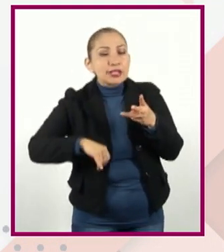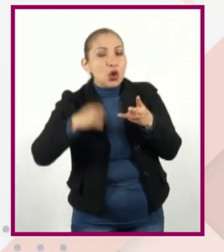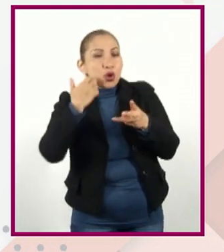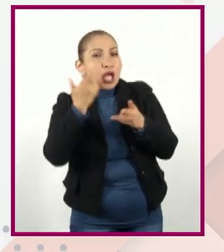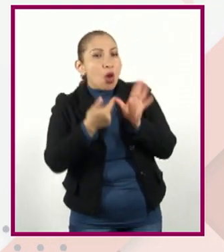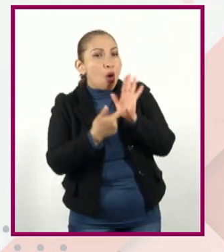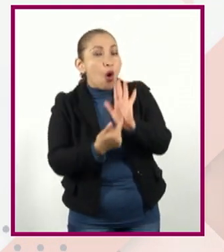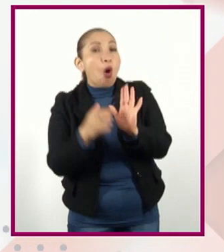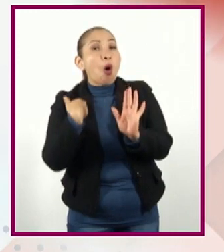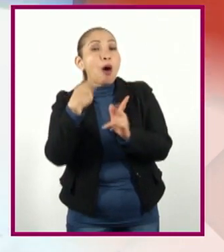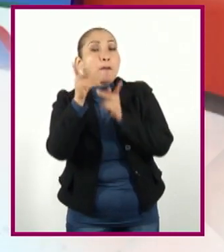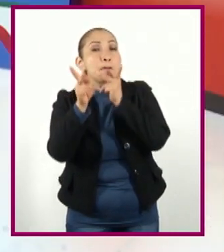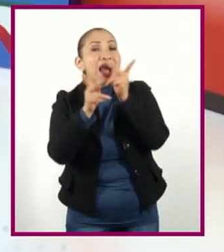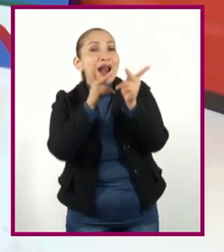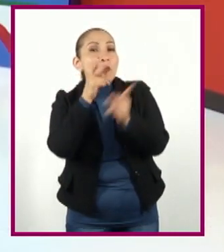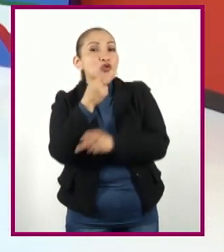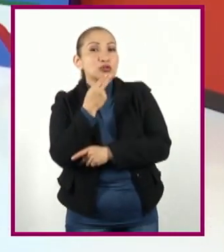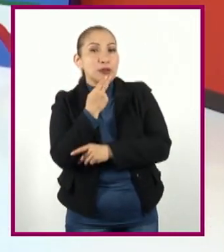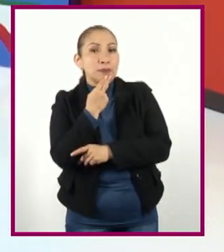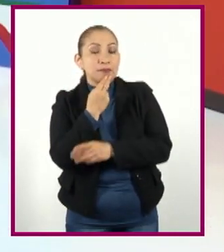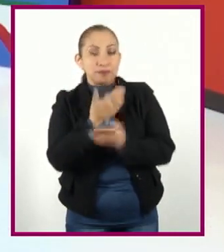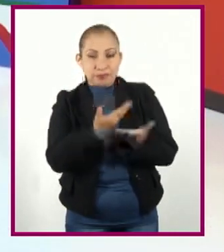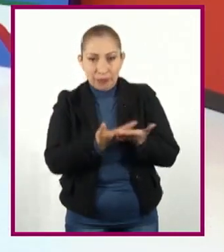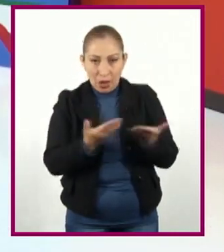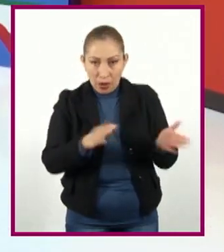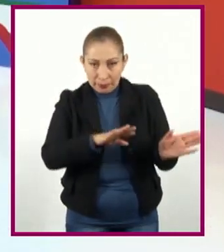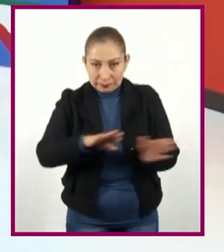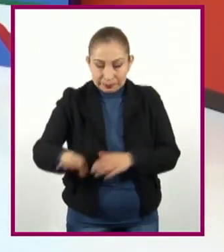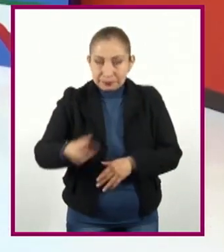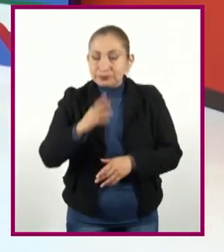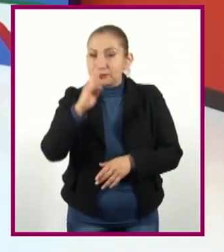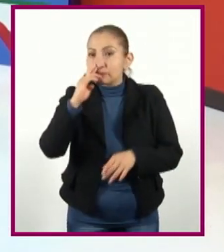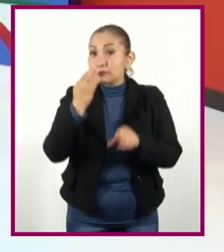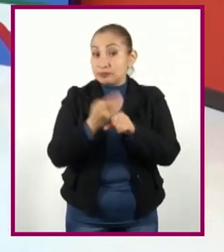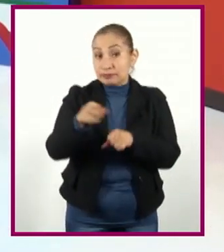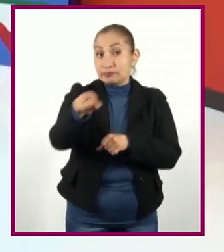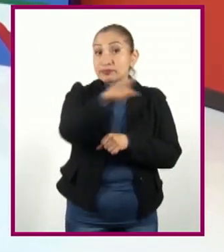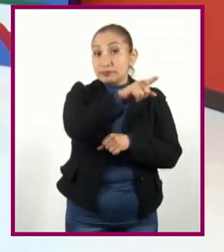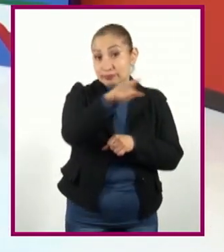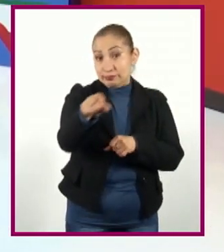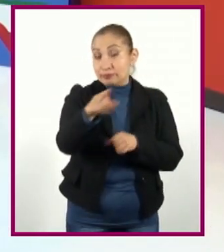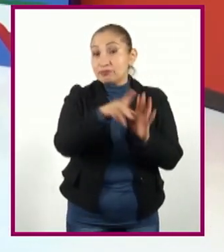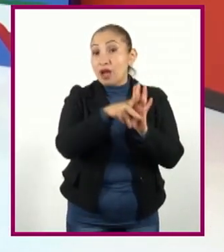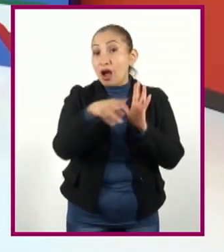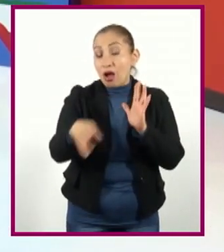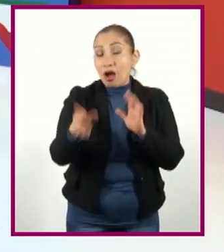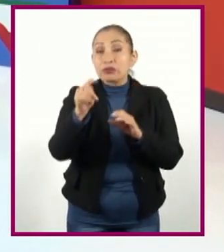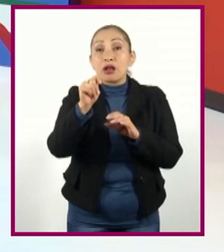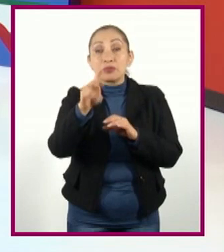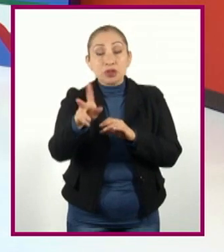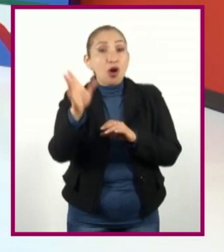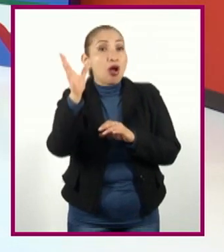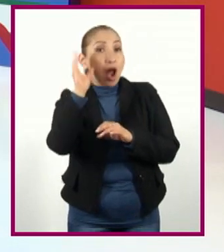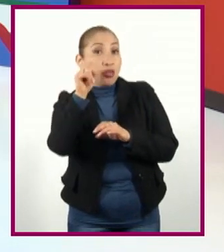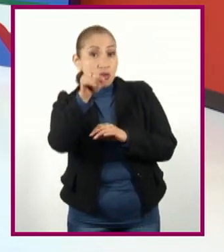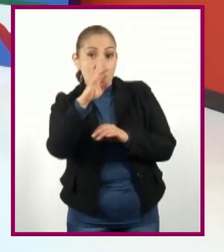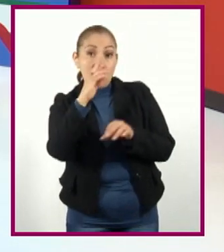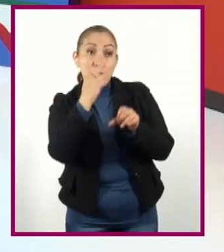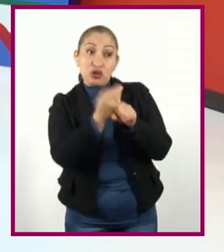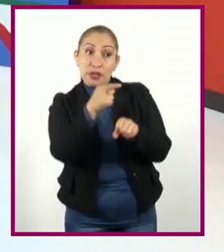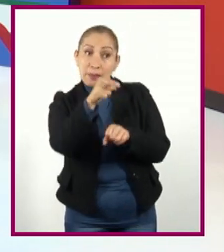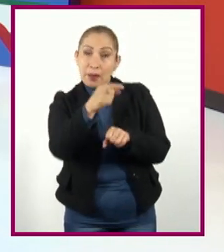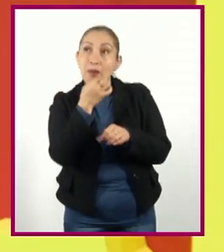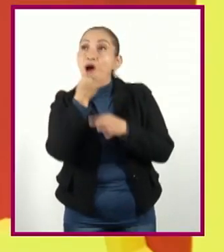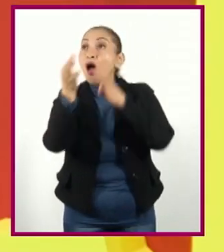lenguaje. Ahora hablaremos sobre la responsabilidad que tienen los medios informativos al transmitir una